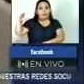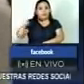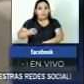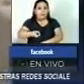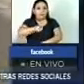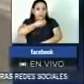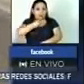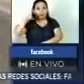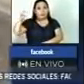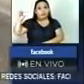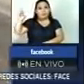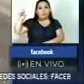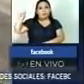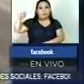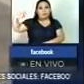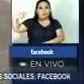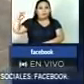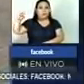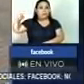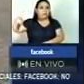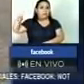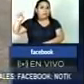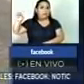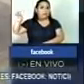Cornejo, Noticiero Hechos.